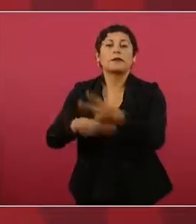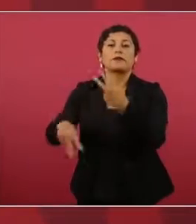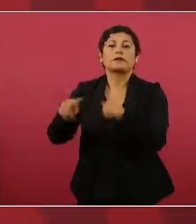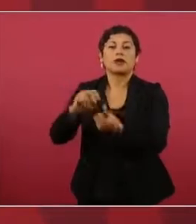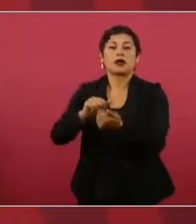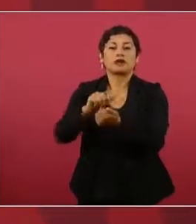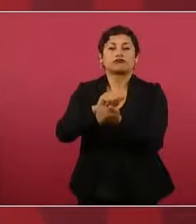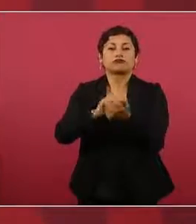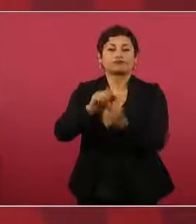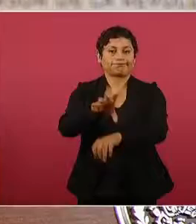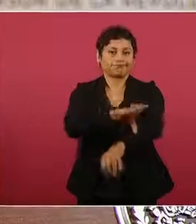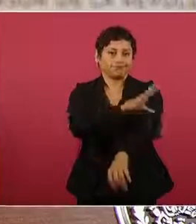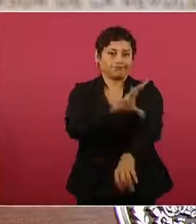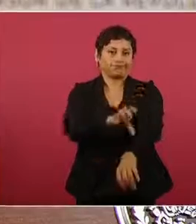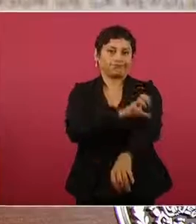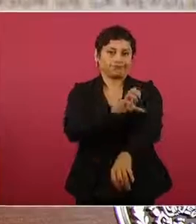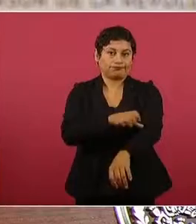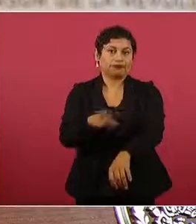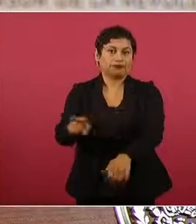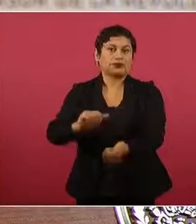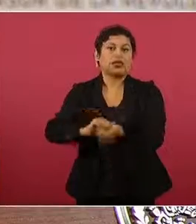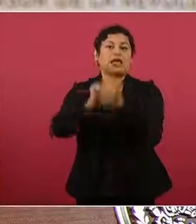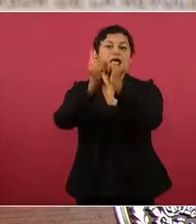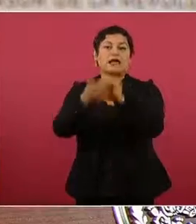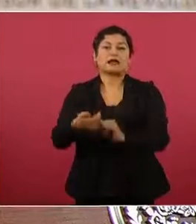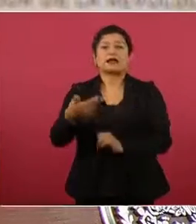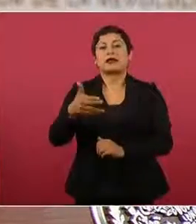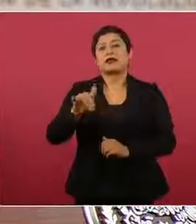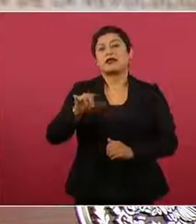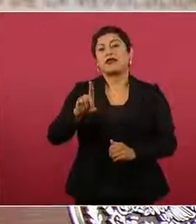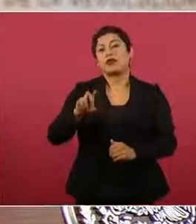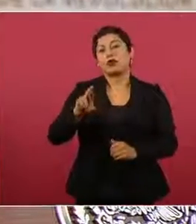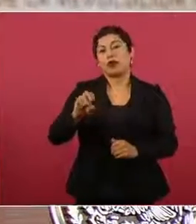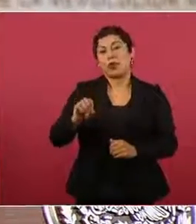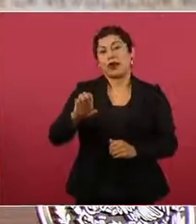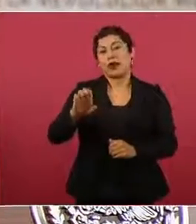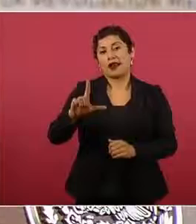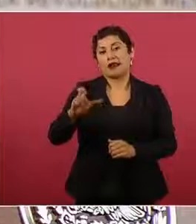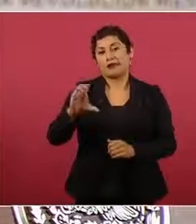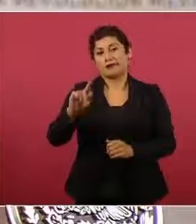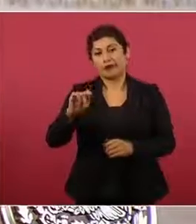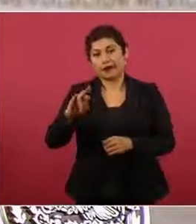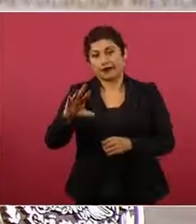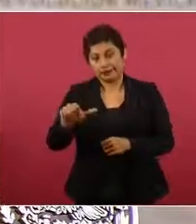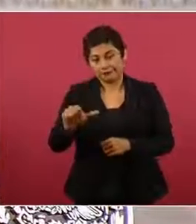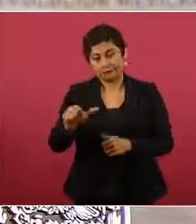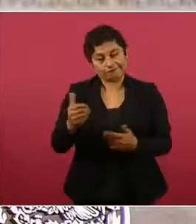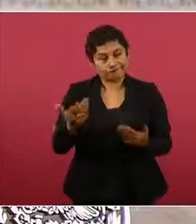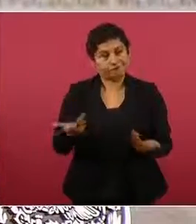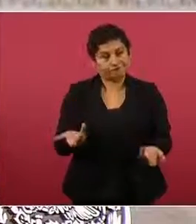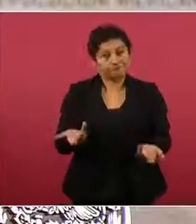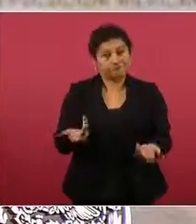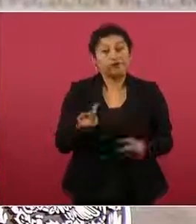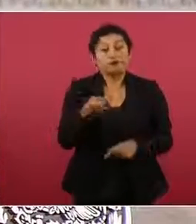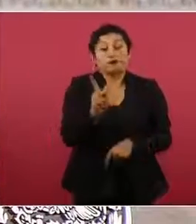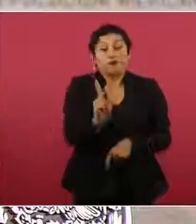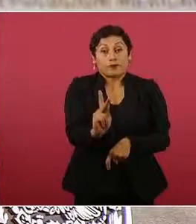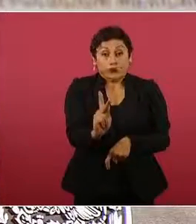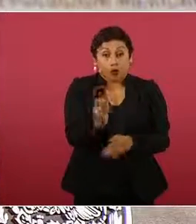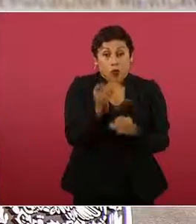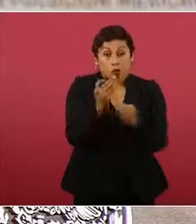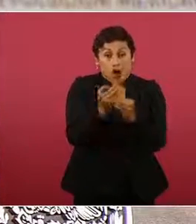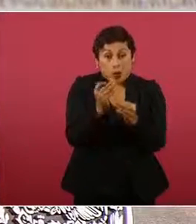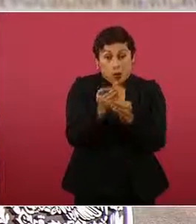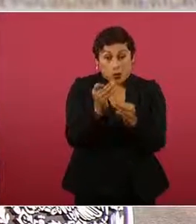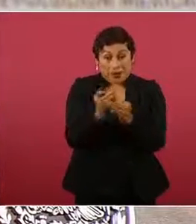se va a convertir en una hidroeléctrica. Pero todo lo que podamos obtener de